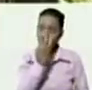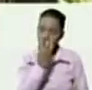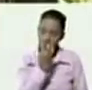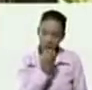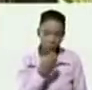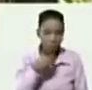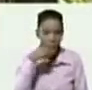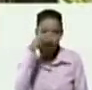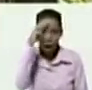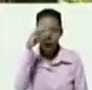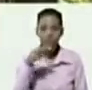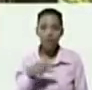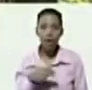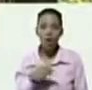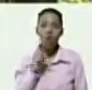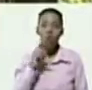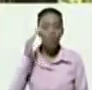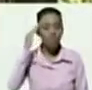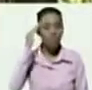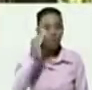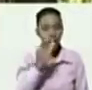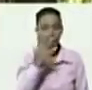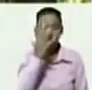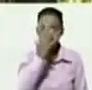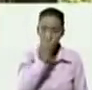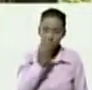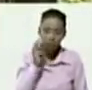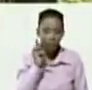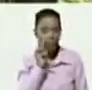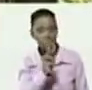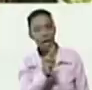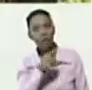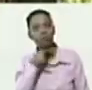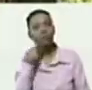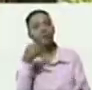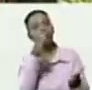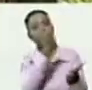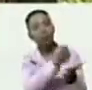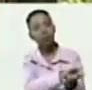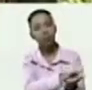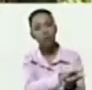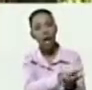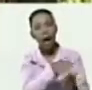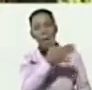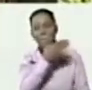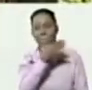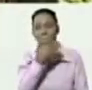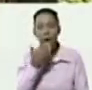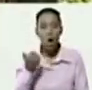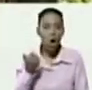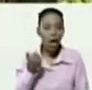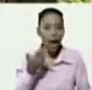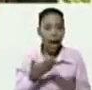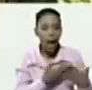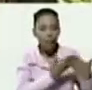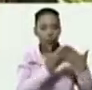para un soldado ver morir al mejor de sus alumnos.